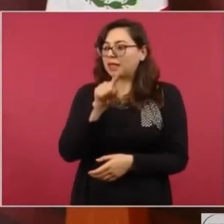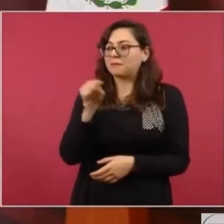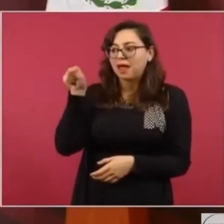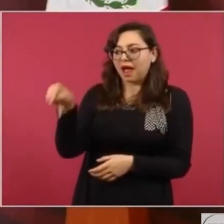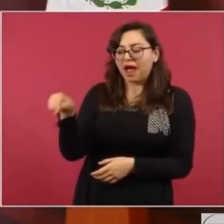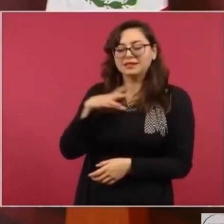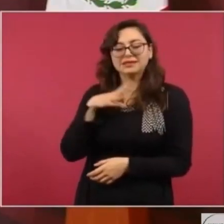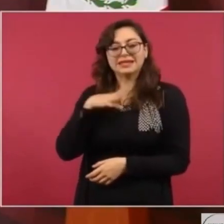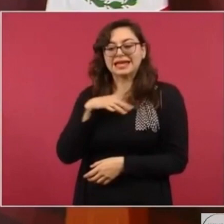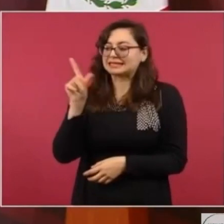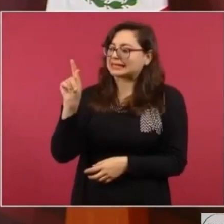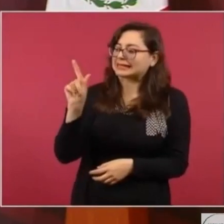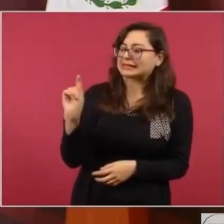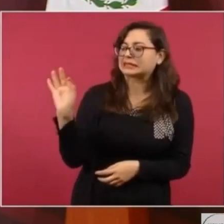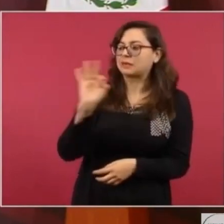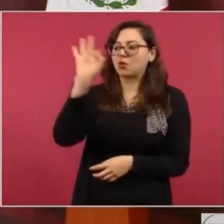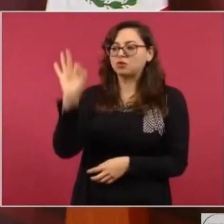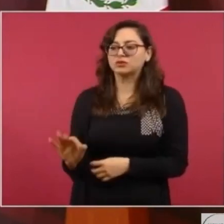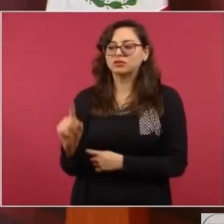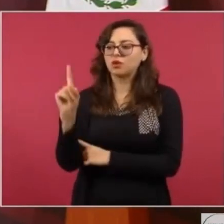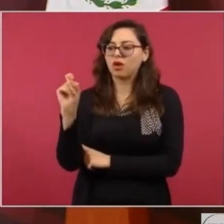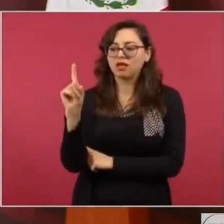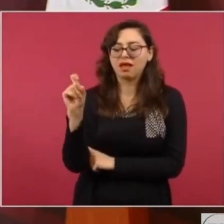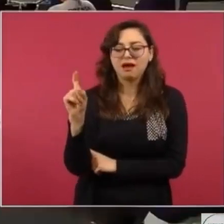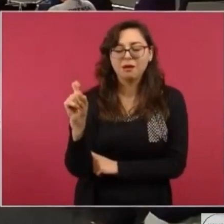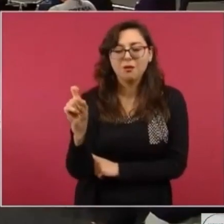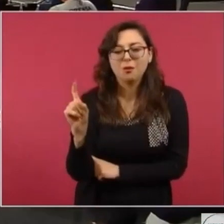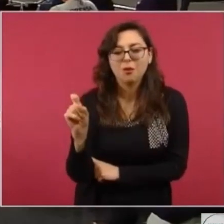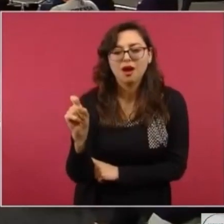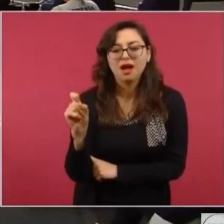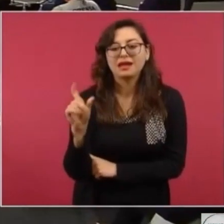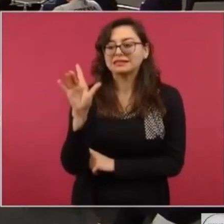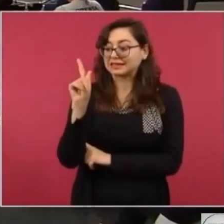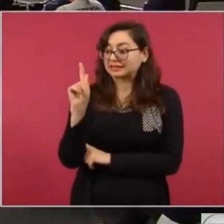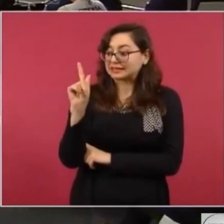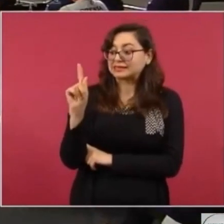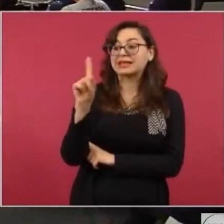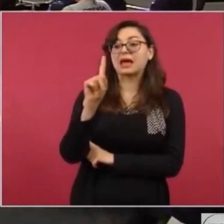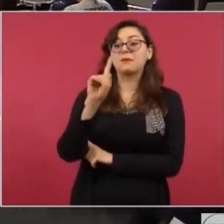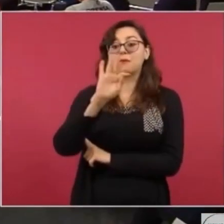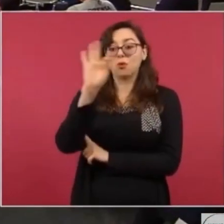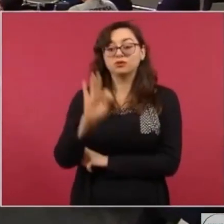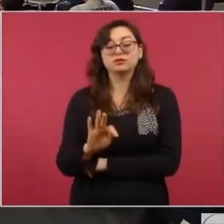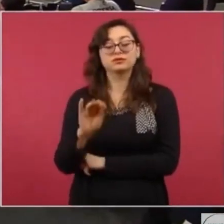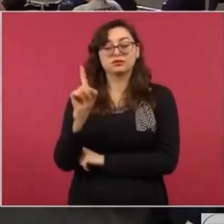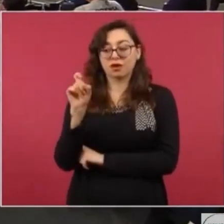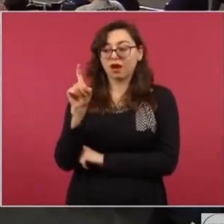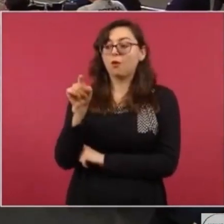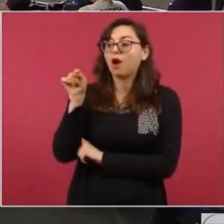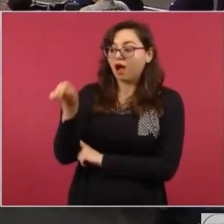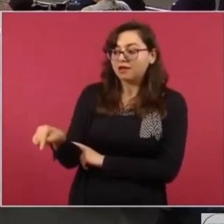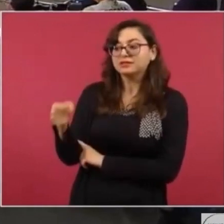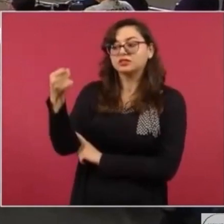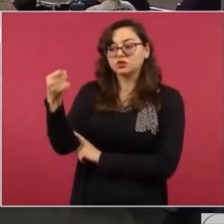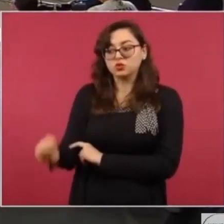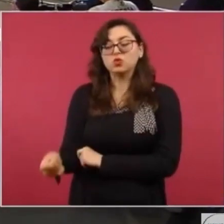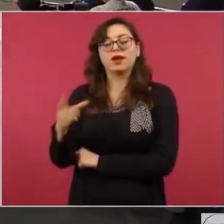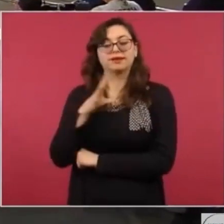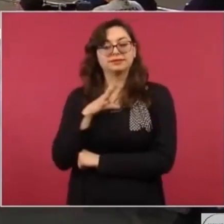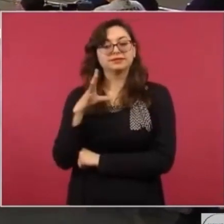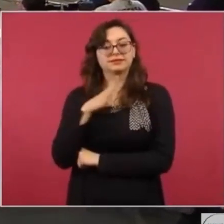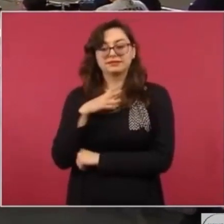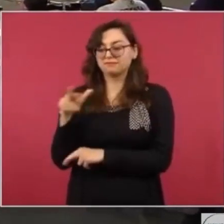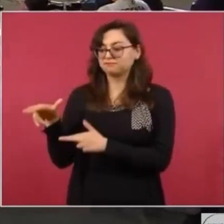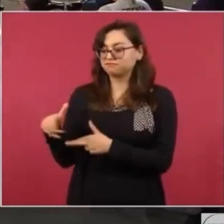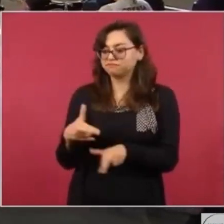del agua del país, 70% del agua. Son los ríos